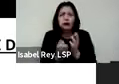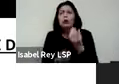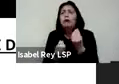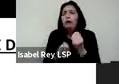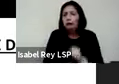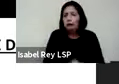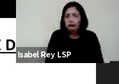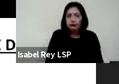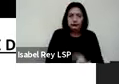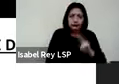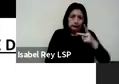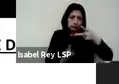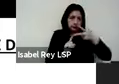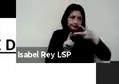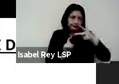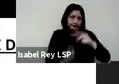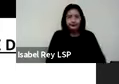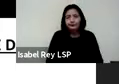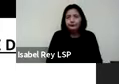Segundo.